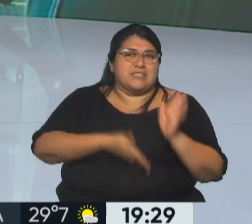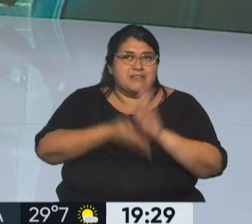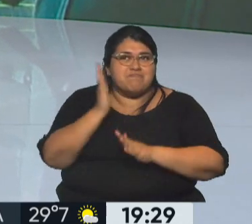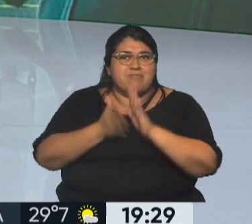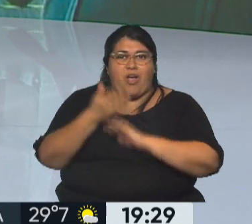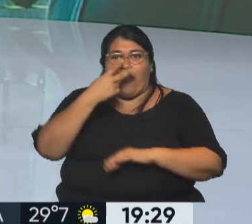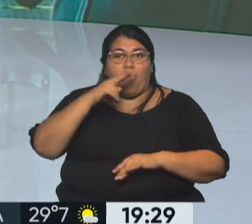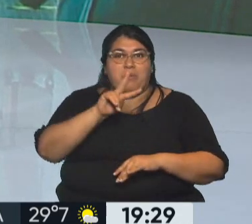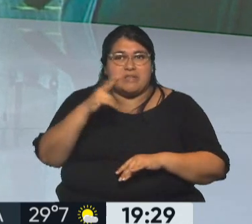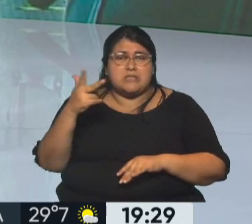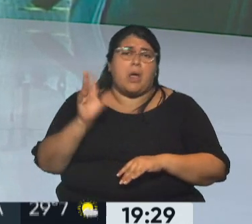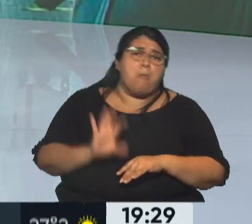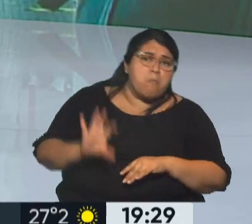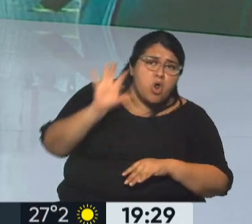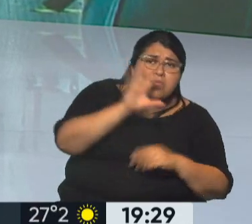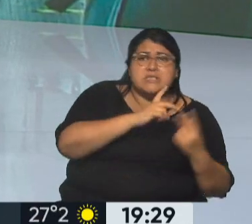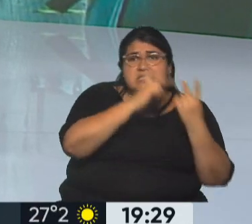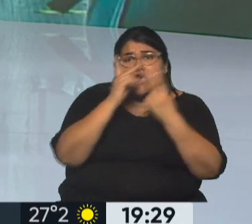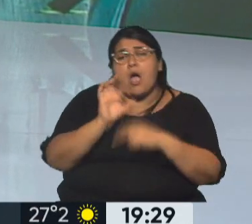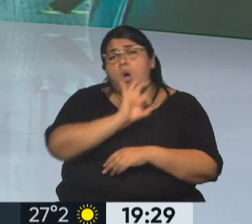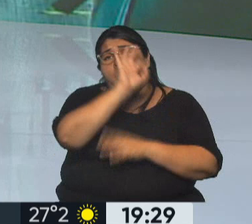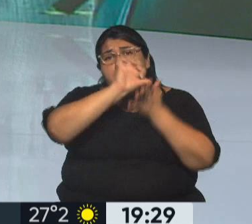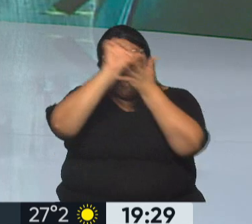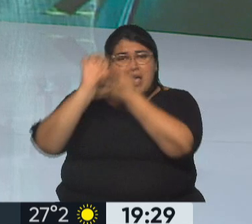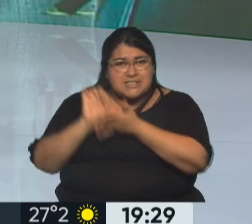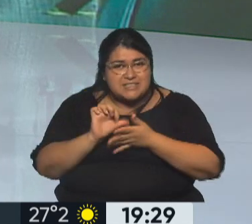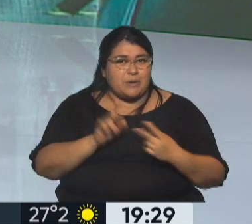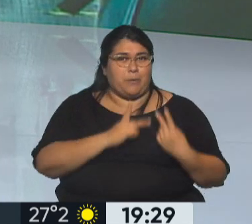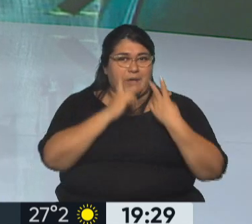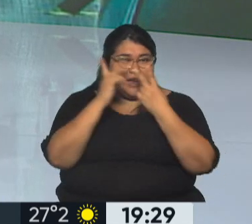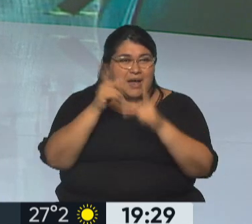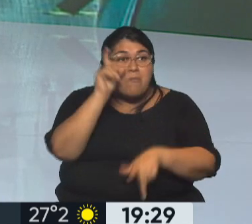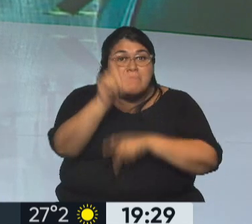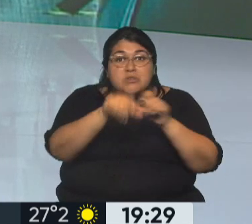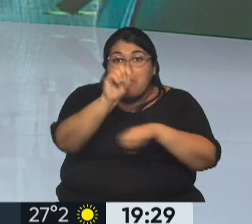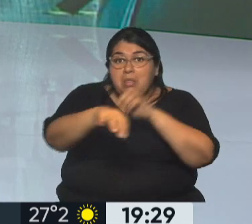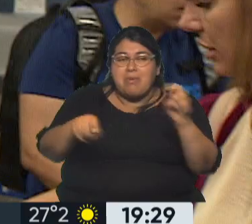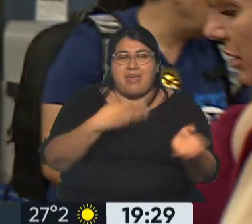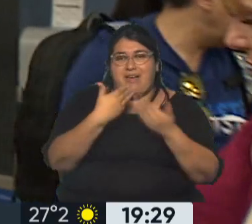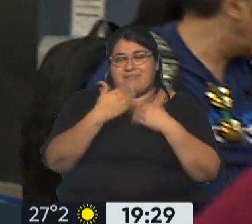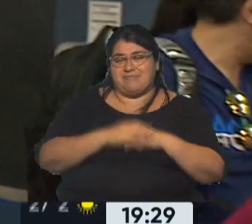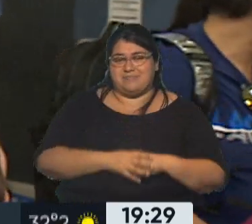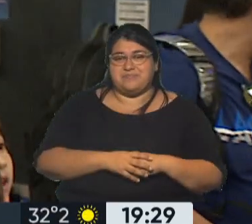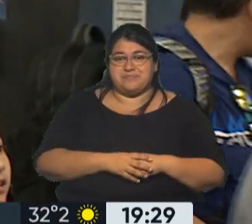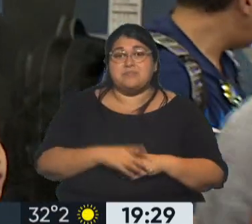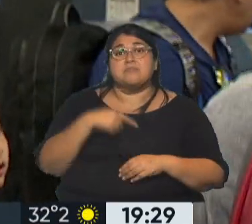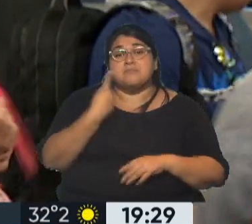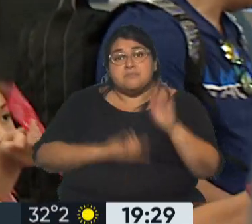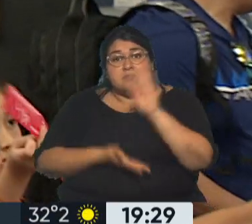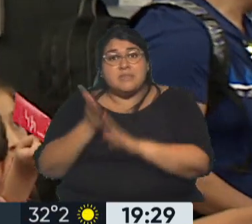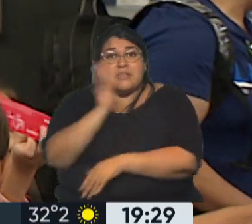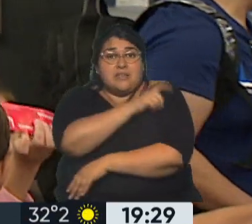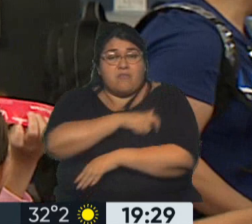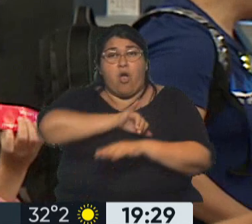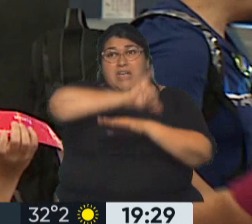2023 y recibirlo en alguna provincia o en algún otro destino. Hablamos con los pasajeros a propósito de esto. Nos estamos yendo a Río de Janeiro con